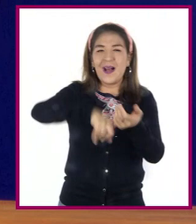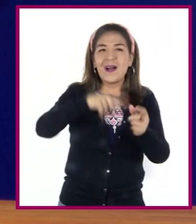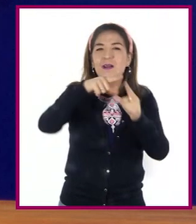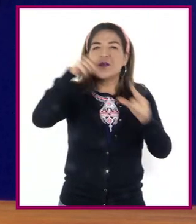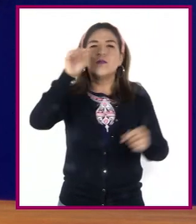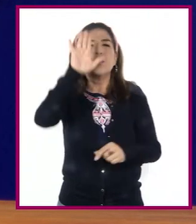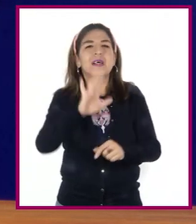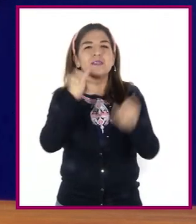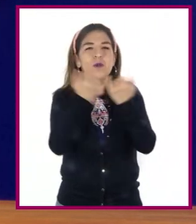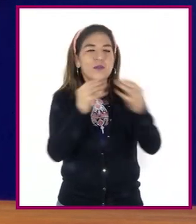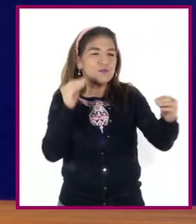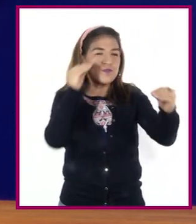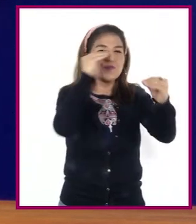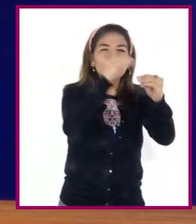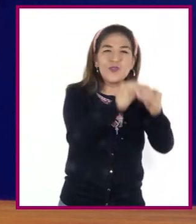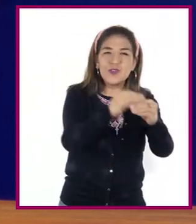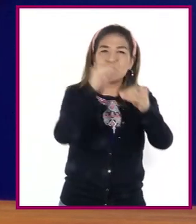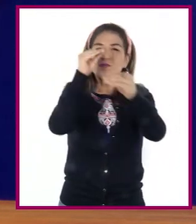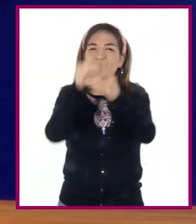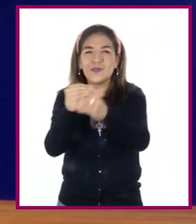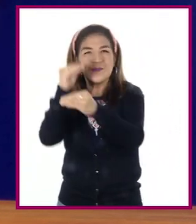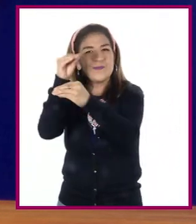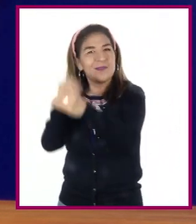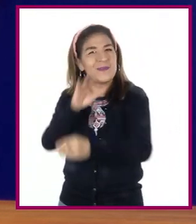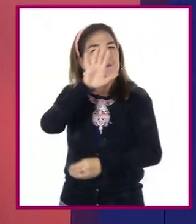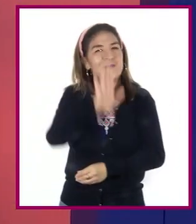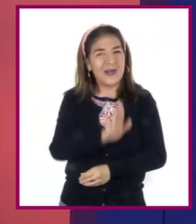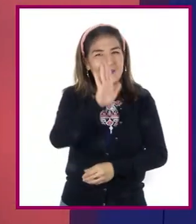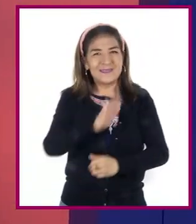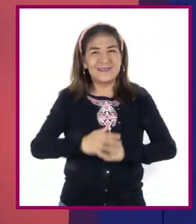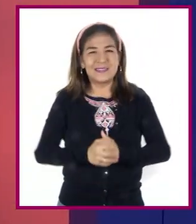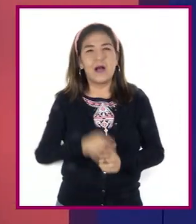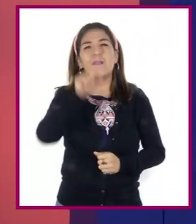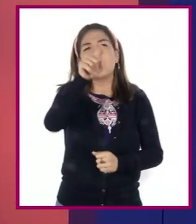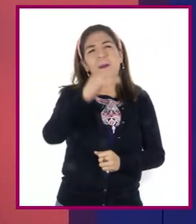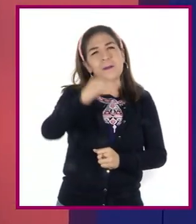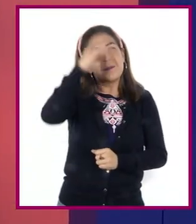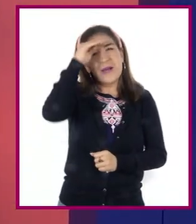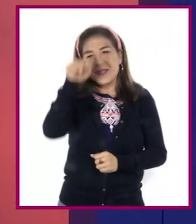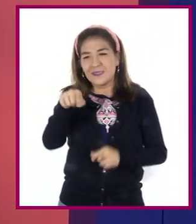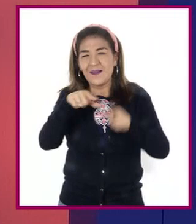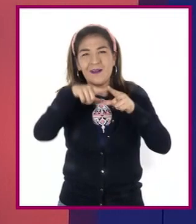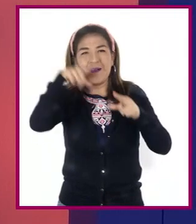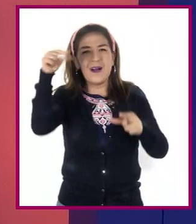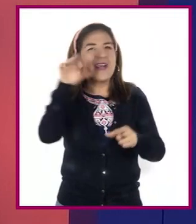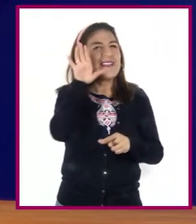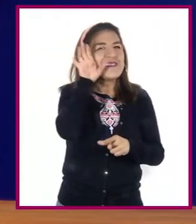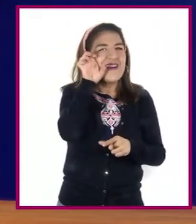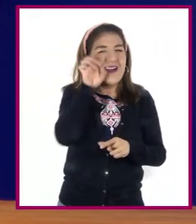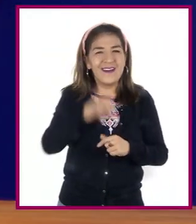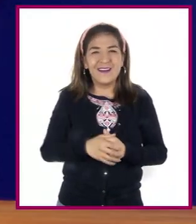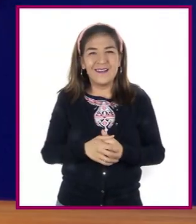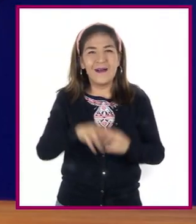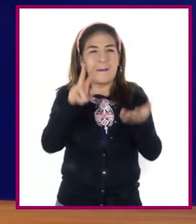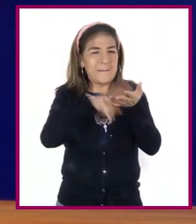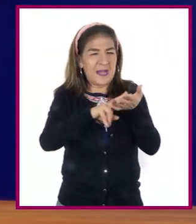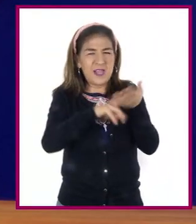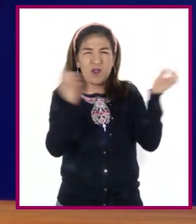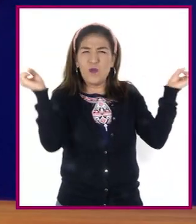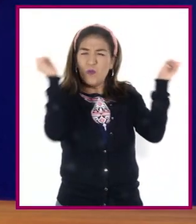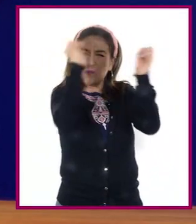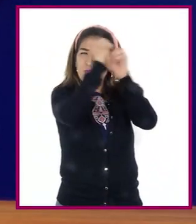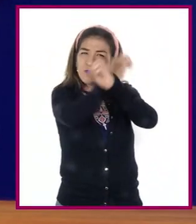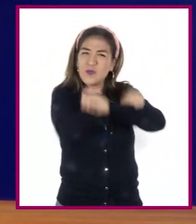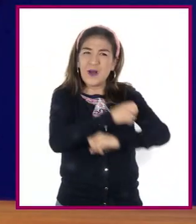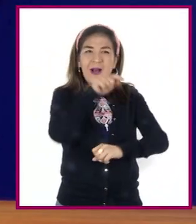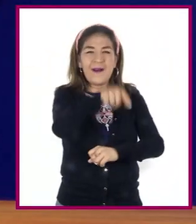las hubiera besado una por una. Piensen en esas hojas de naranjo, de verde muy oscuro, que